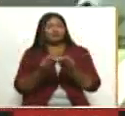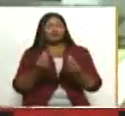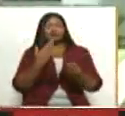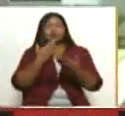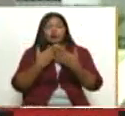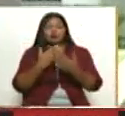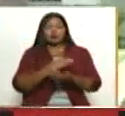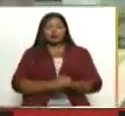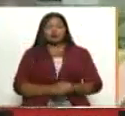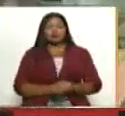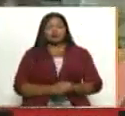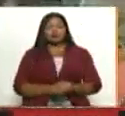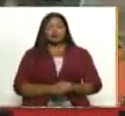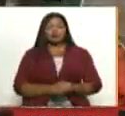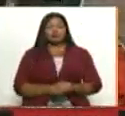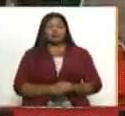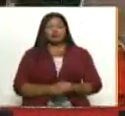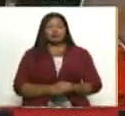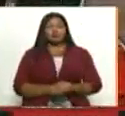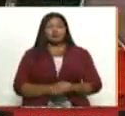gracias.